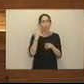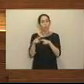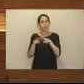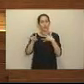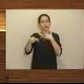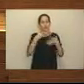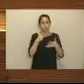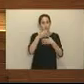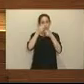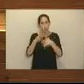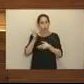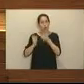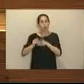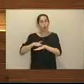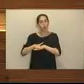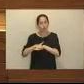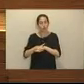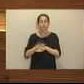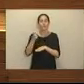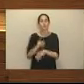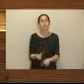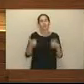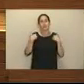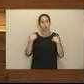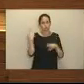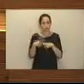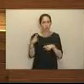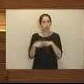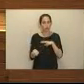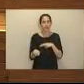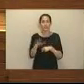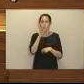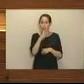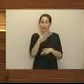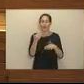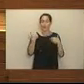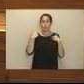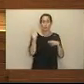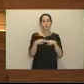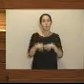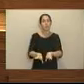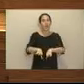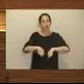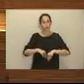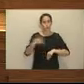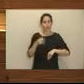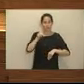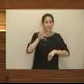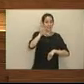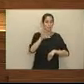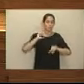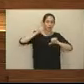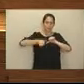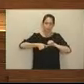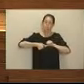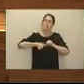políticas de buen gobierno y con políticas de responsabilidad política, de asunción de responsabilidades políticas, que es lo que ha faltado en este país durante muchos años.